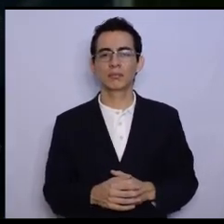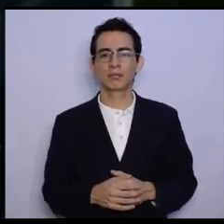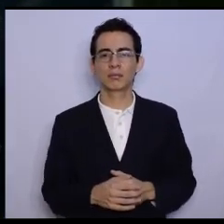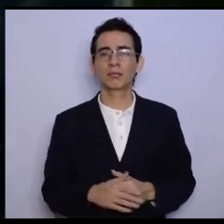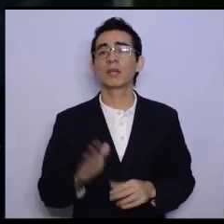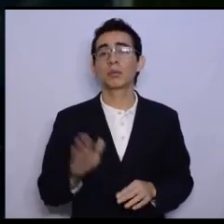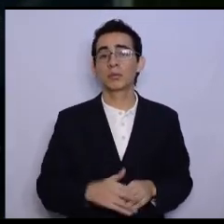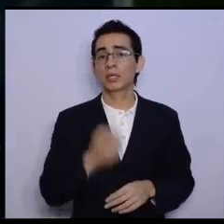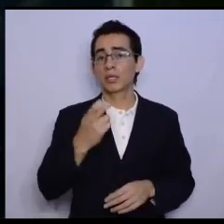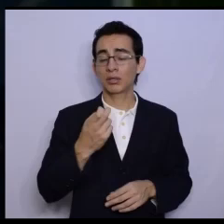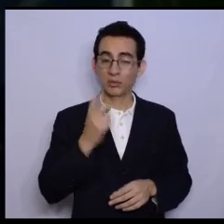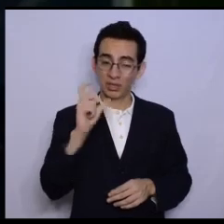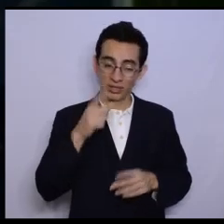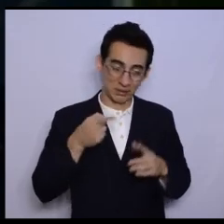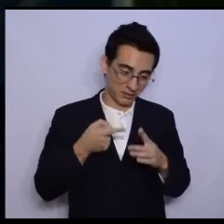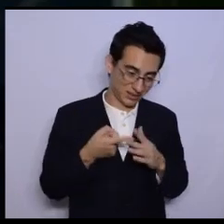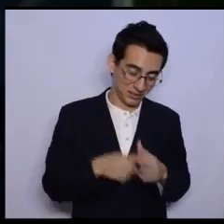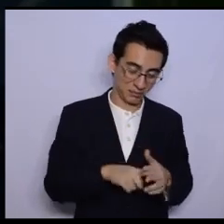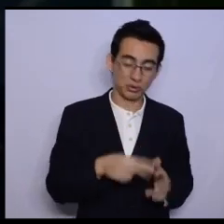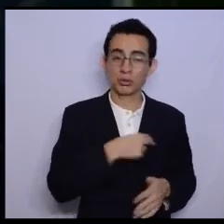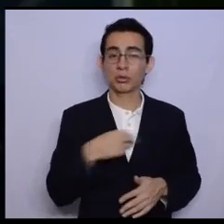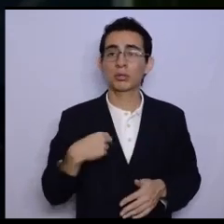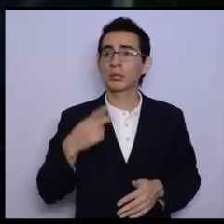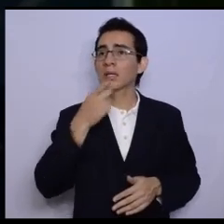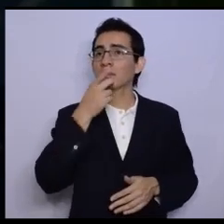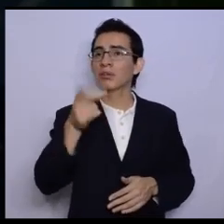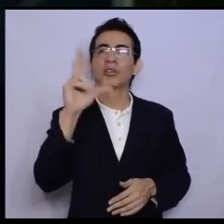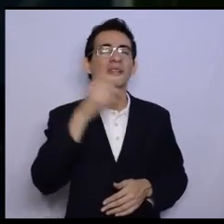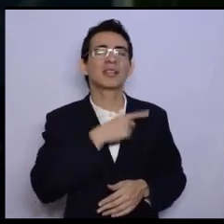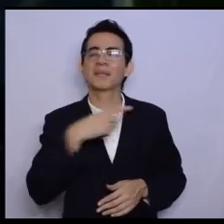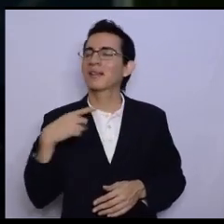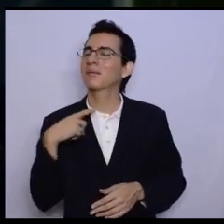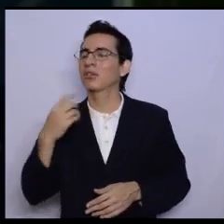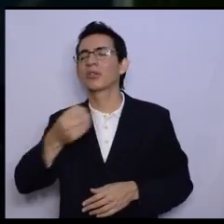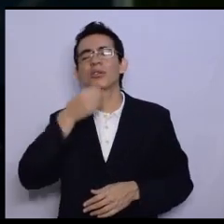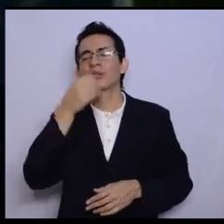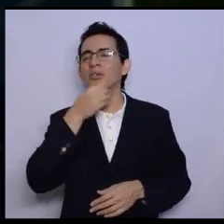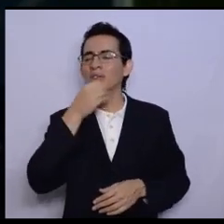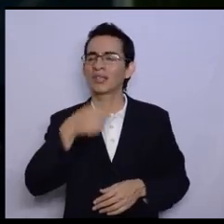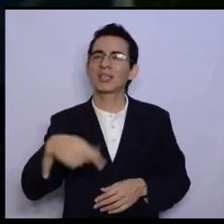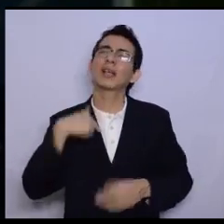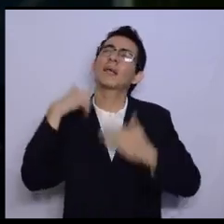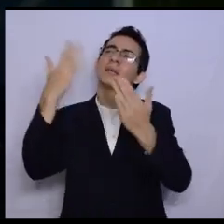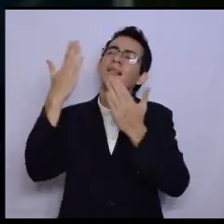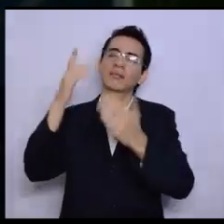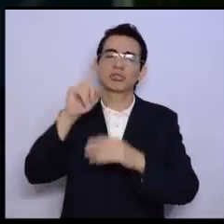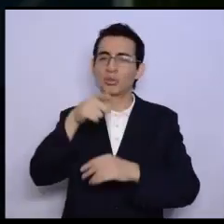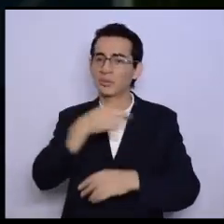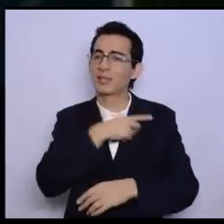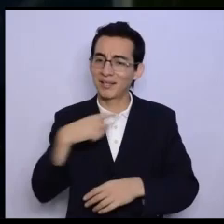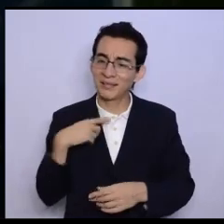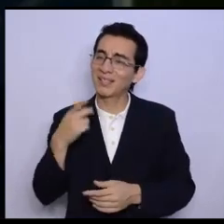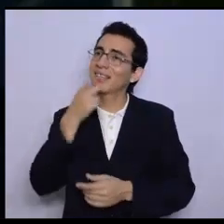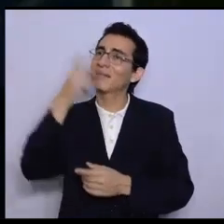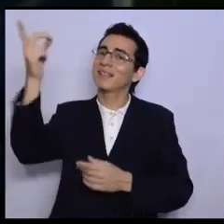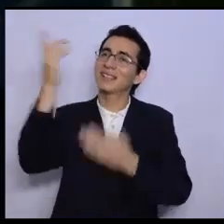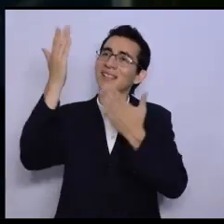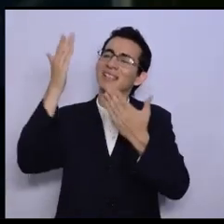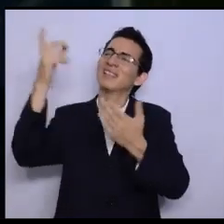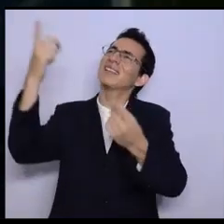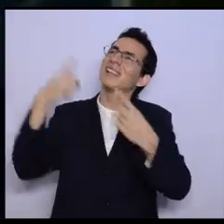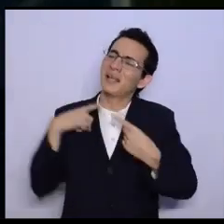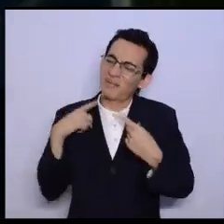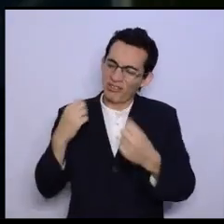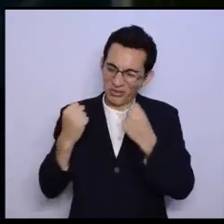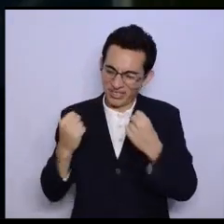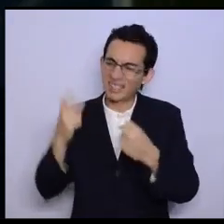Por eso al principio dijimos, no debemos orar, Señor, quítame esta aflicción. Señor, no, más bien, dame fuerza, dame sabiduría, dame